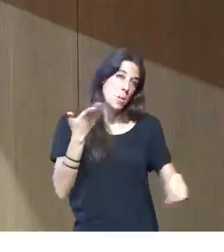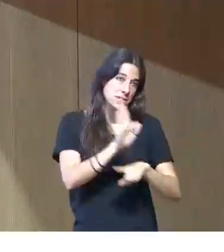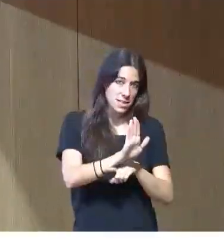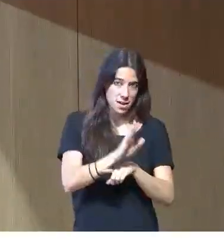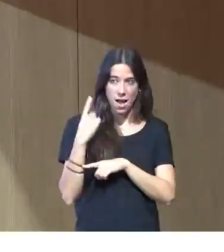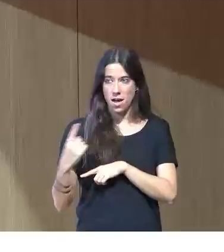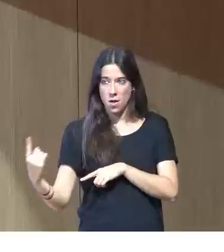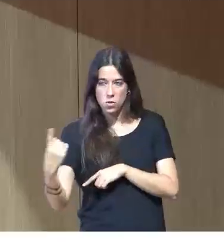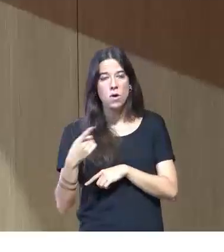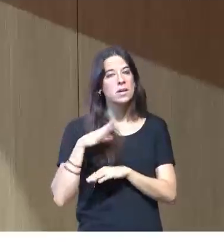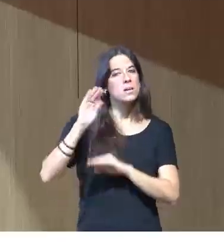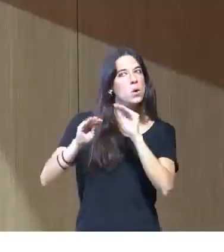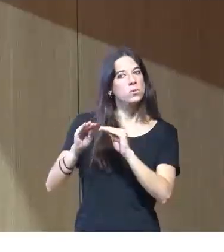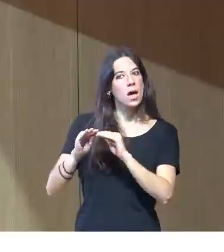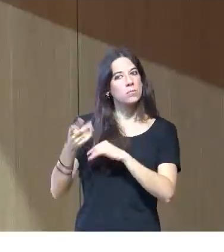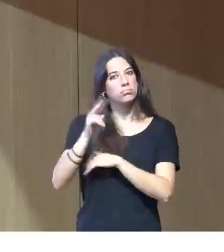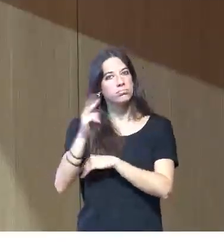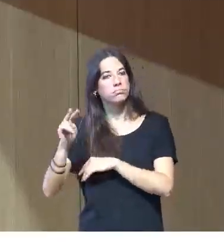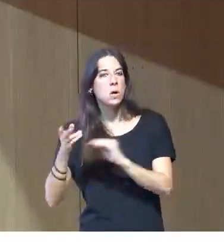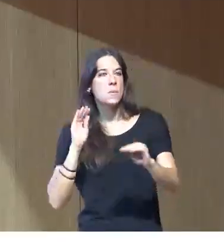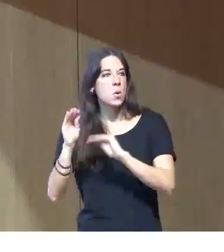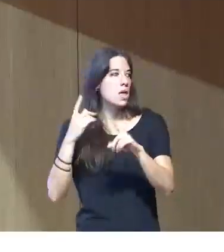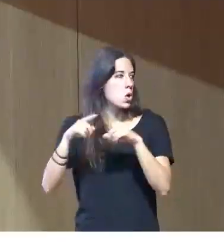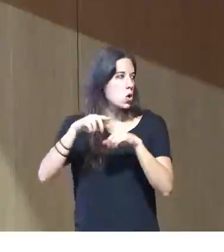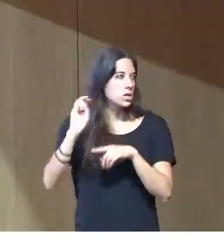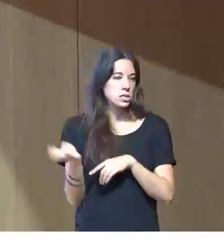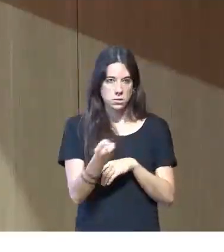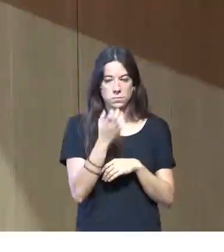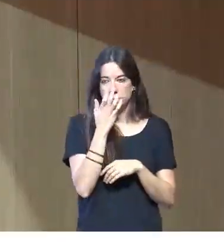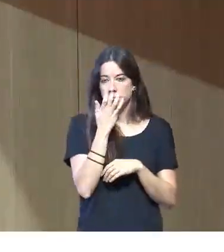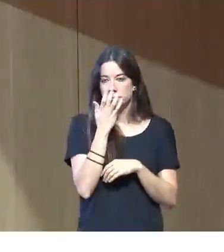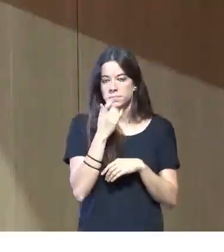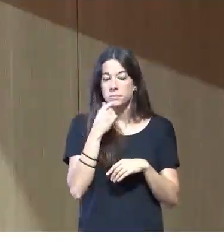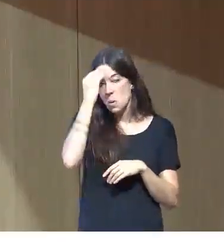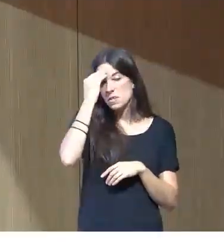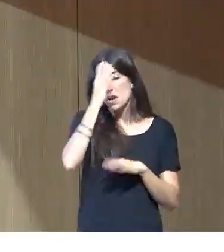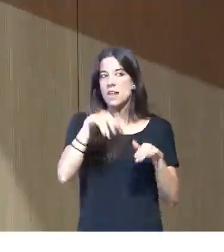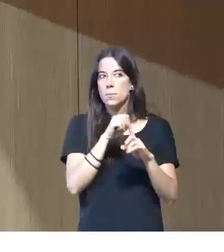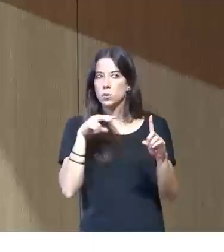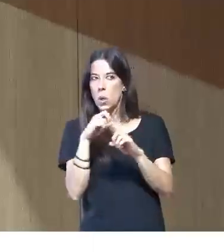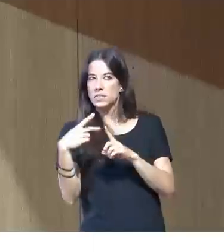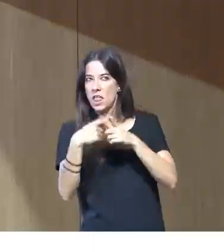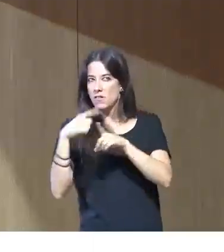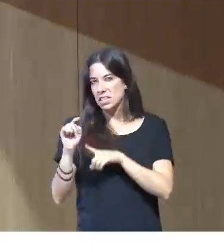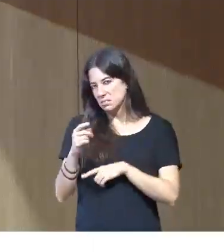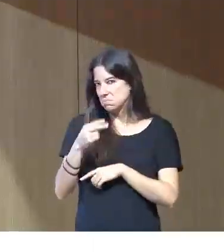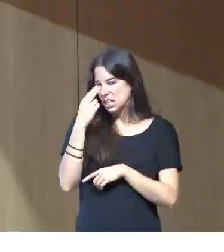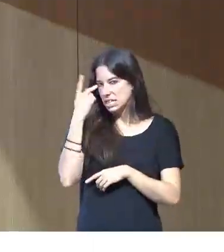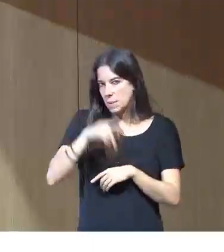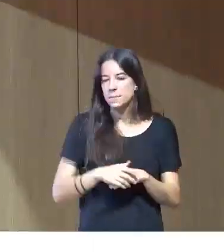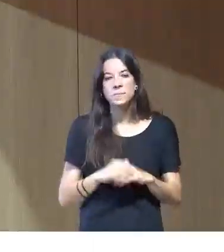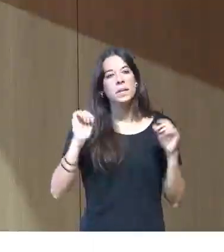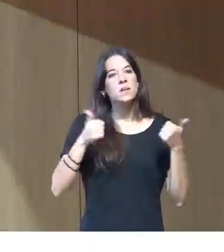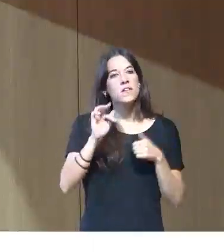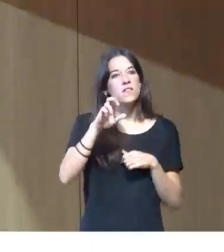darles ir preguntándoles alternativamente distintas cosas no porque creo que es importante tener distintos puntos de vista vamos a empezar primero con Francisco